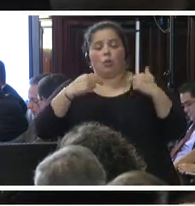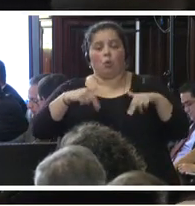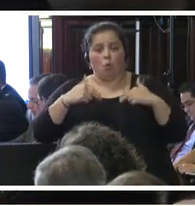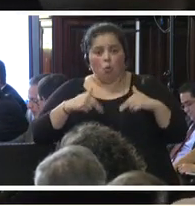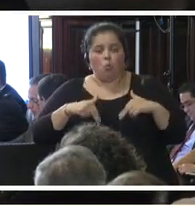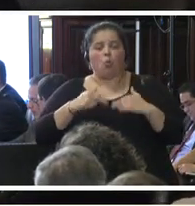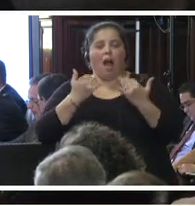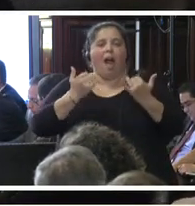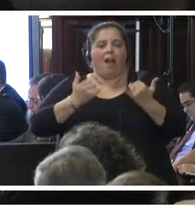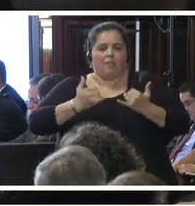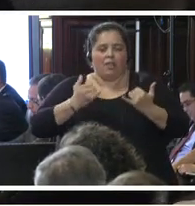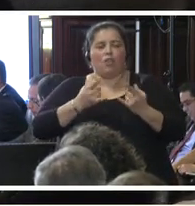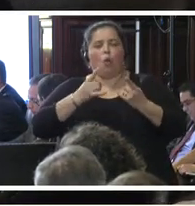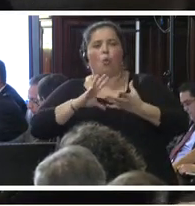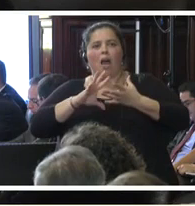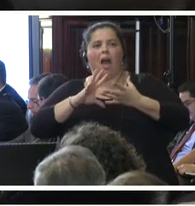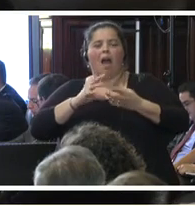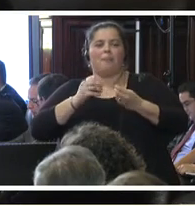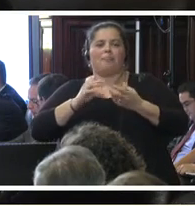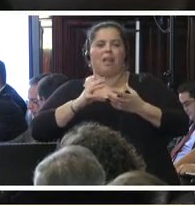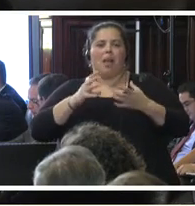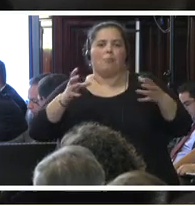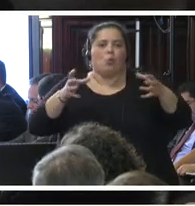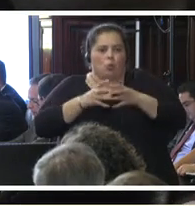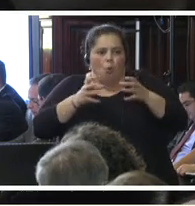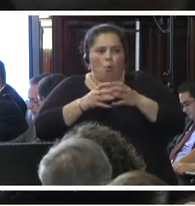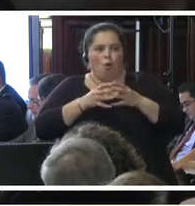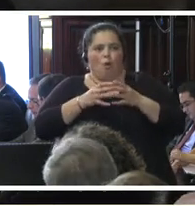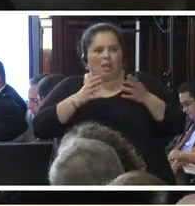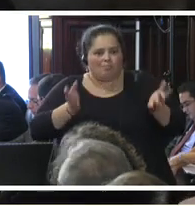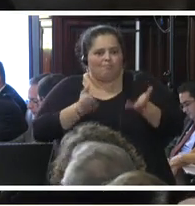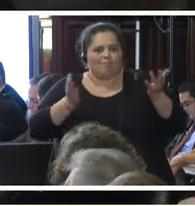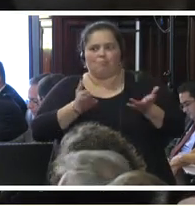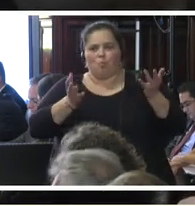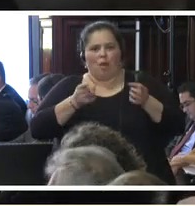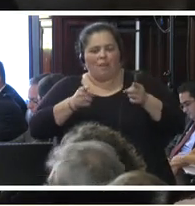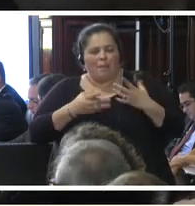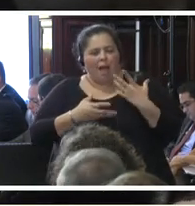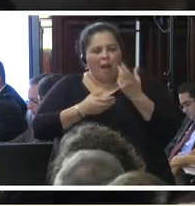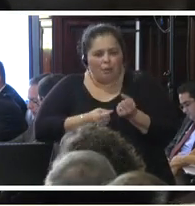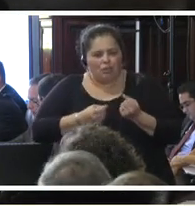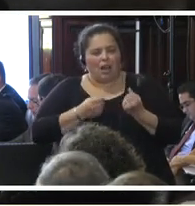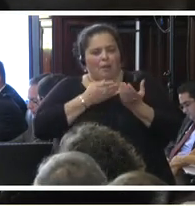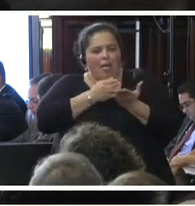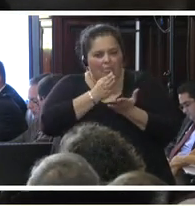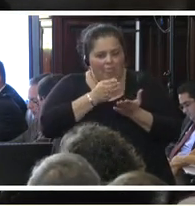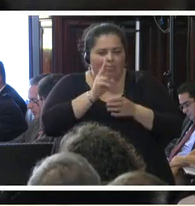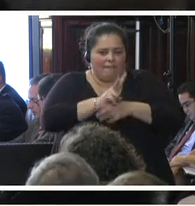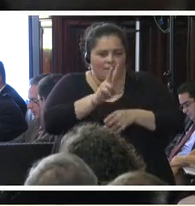ha existido una movilización por parte de autoridades ni federales ni estatales para apoyar y defender la